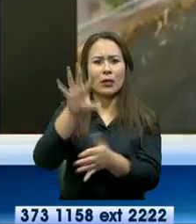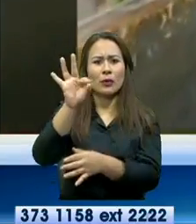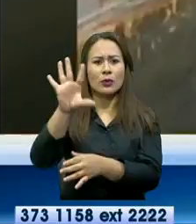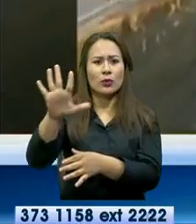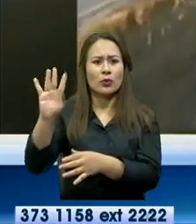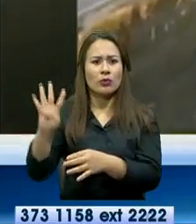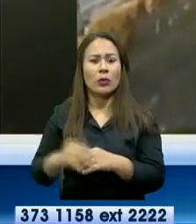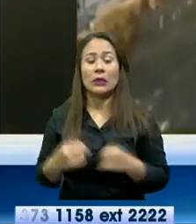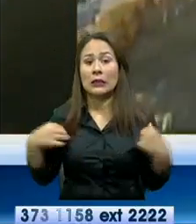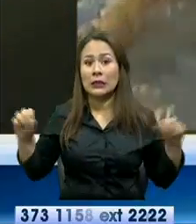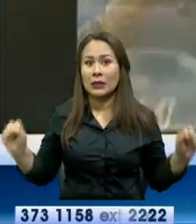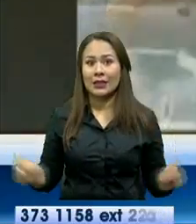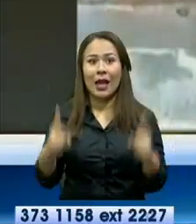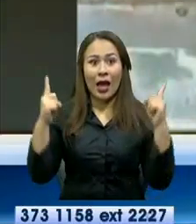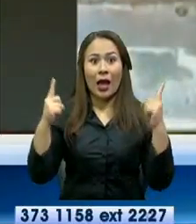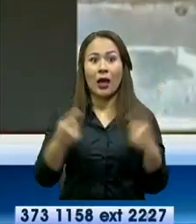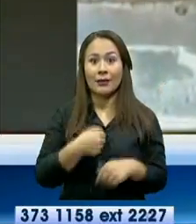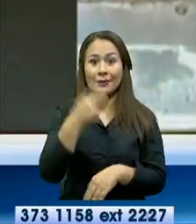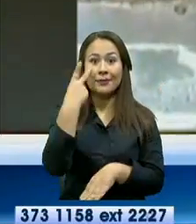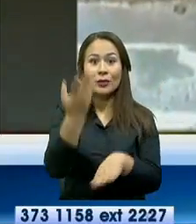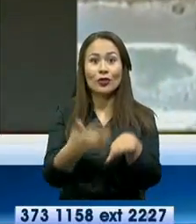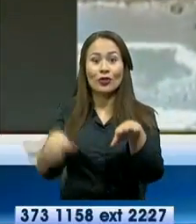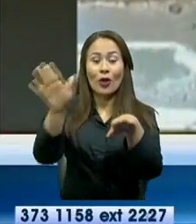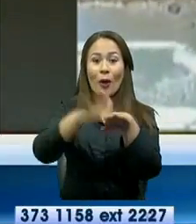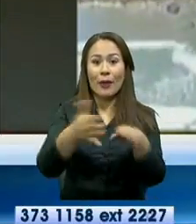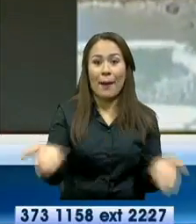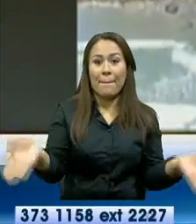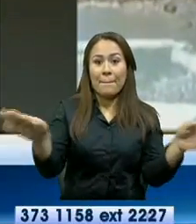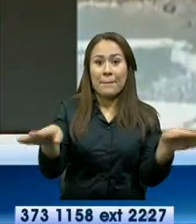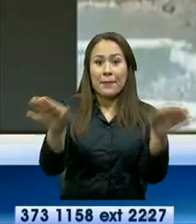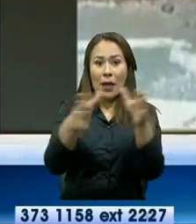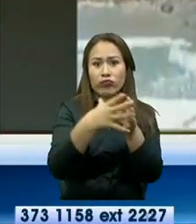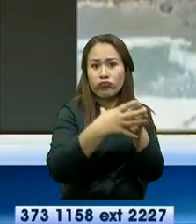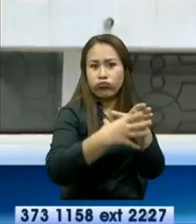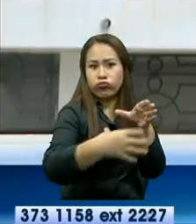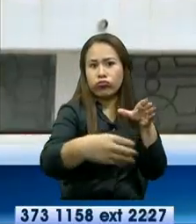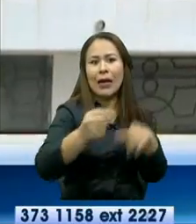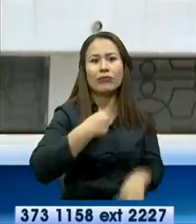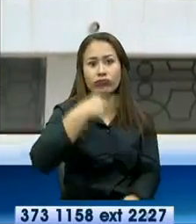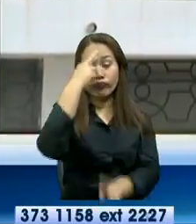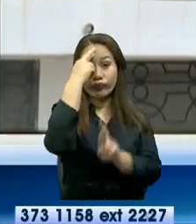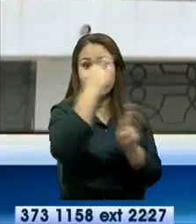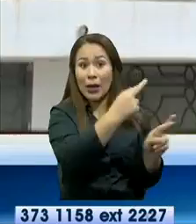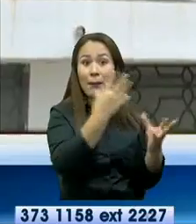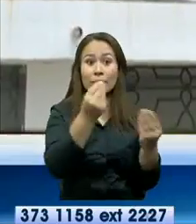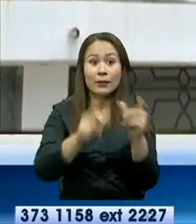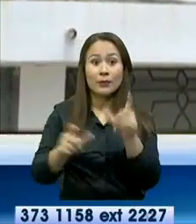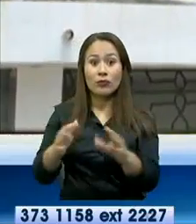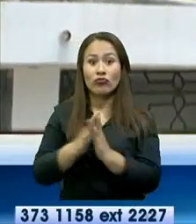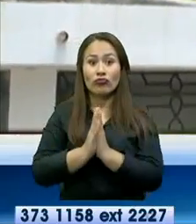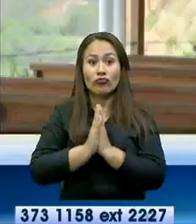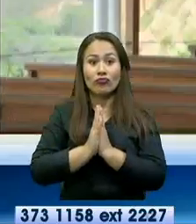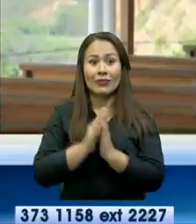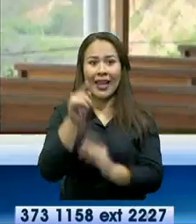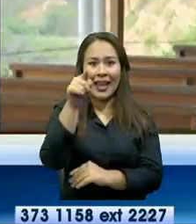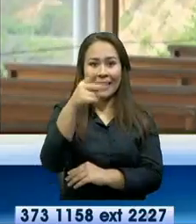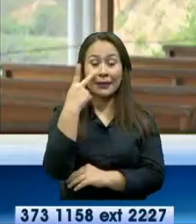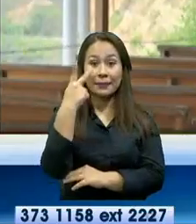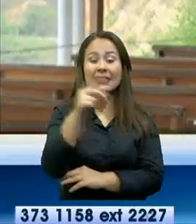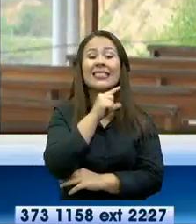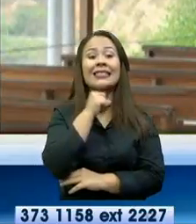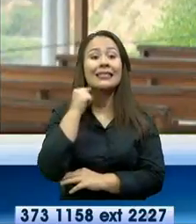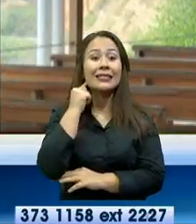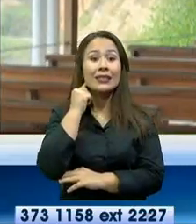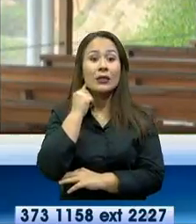100 metros sobre el nivel del mar, convirtiéndose en símbolo vocacional para visitantes y lugareños. El